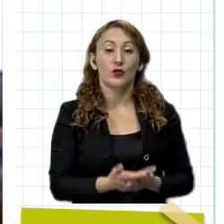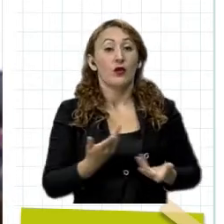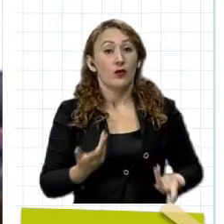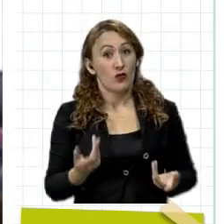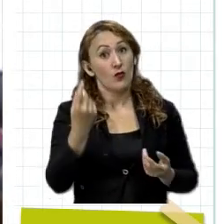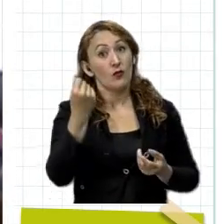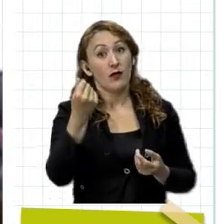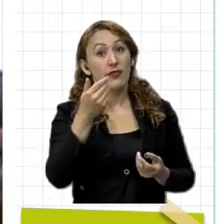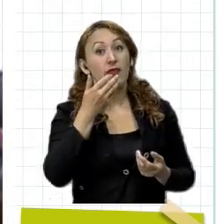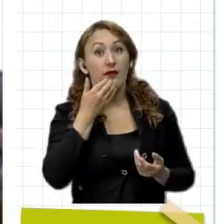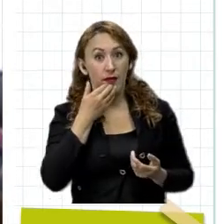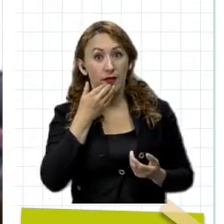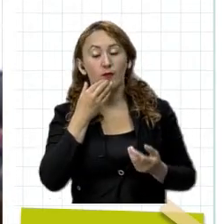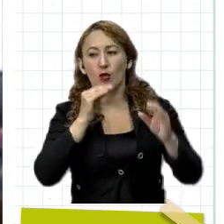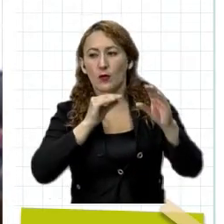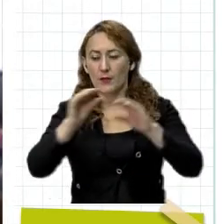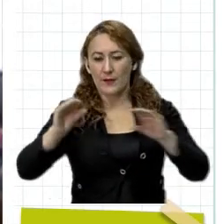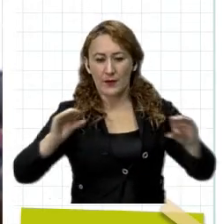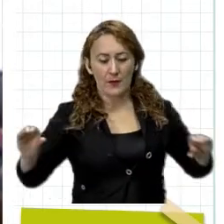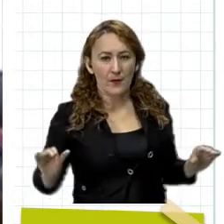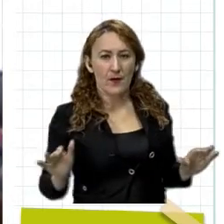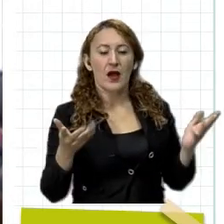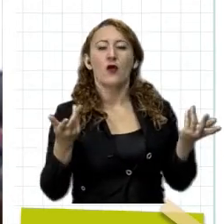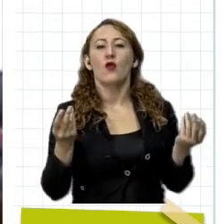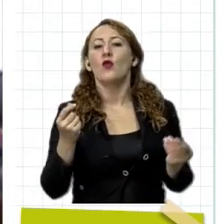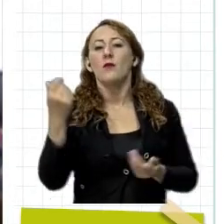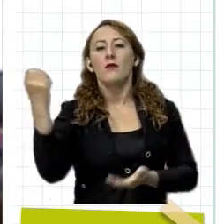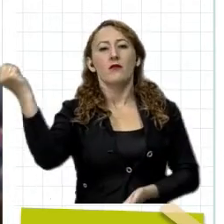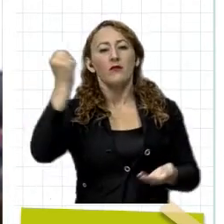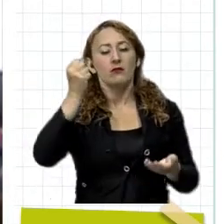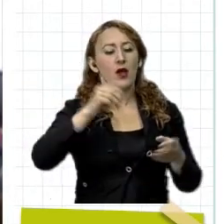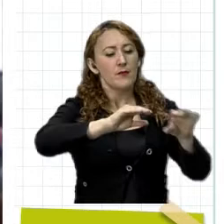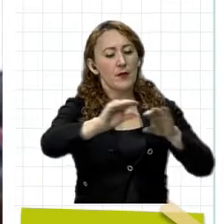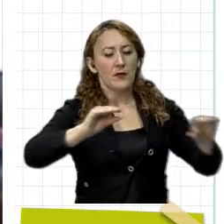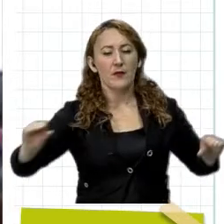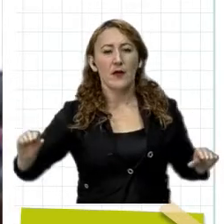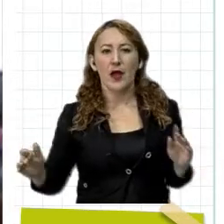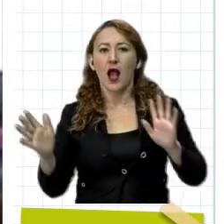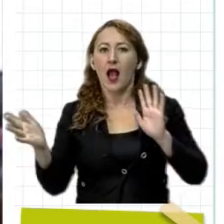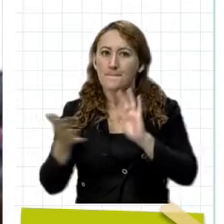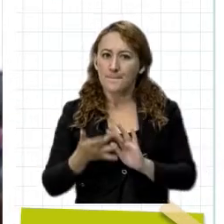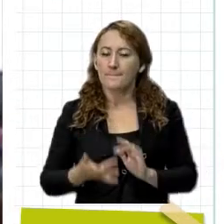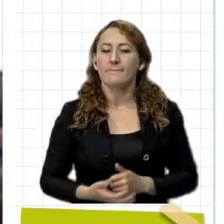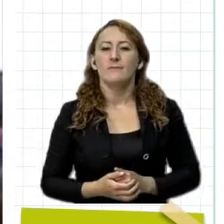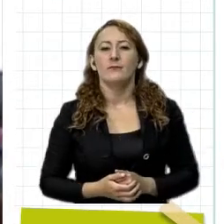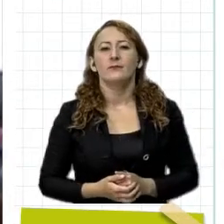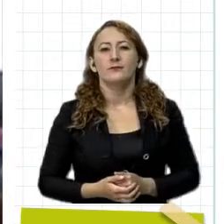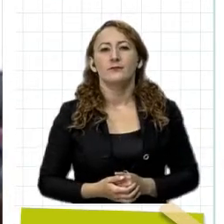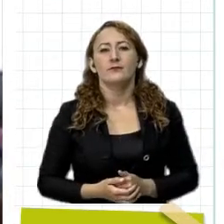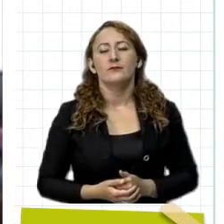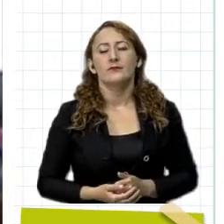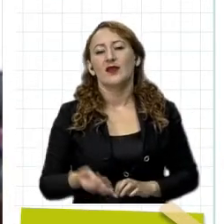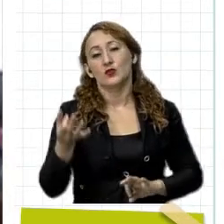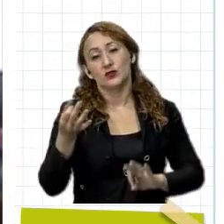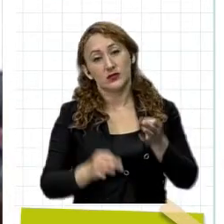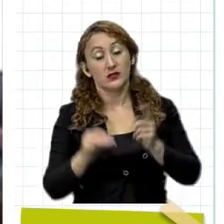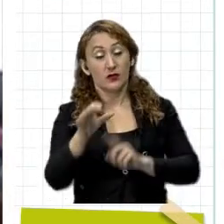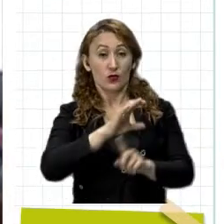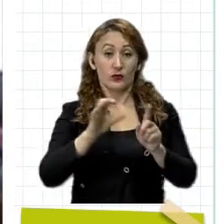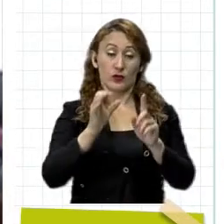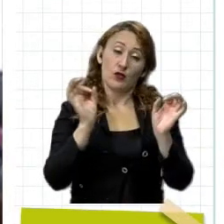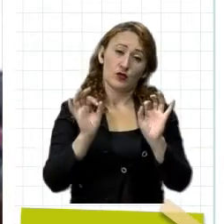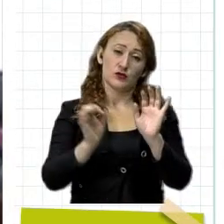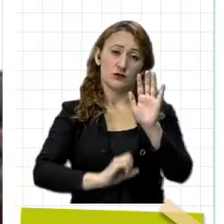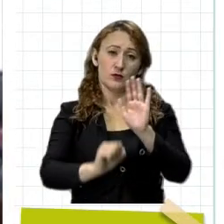ingresos, por ejemplo, o una redistribución de los recursos disponibles. Y la injusticia cultural o